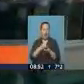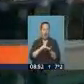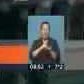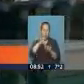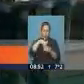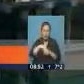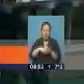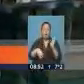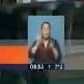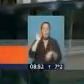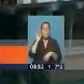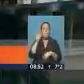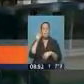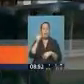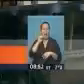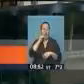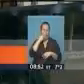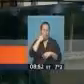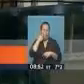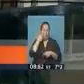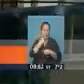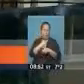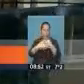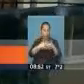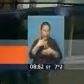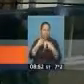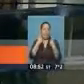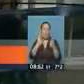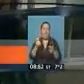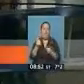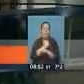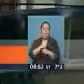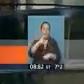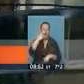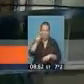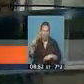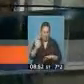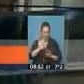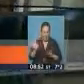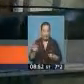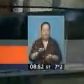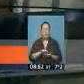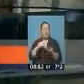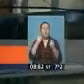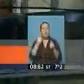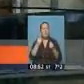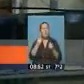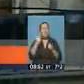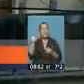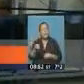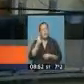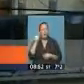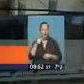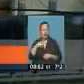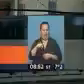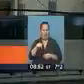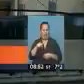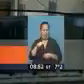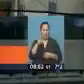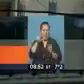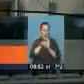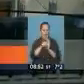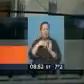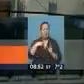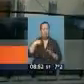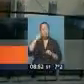diputados, principalmente para que sea un buen impulso y se le dé sanción definitiva en el Senado. Diputada, ¿por qué va a ser importante esta ley? Yo me